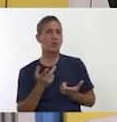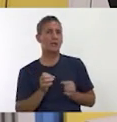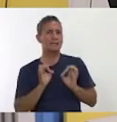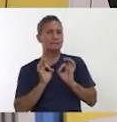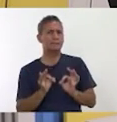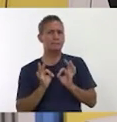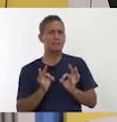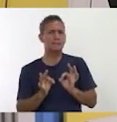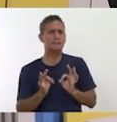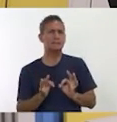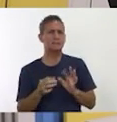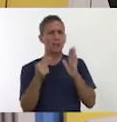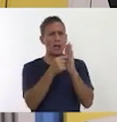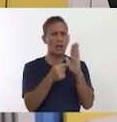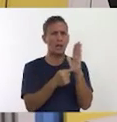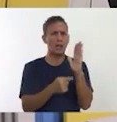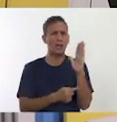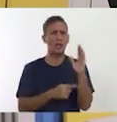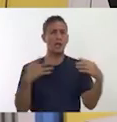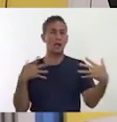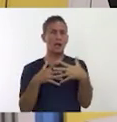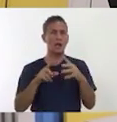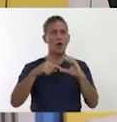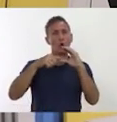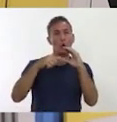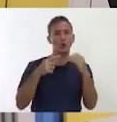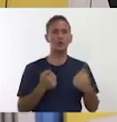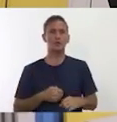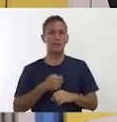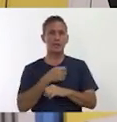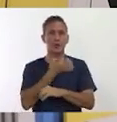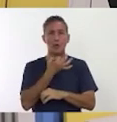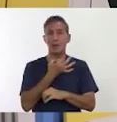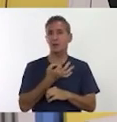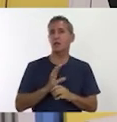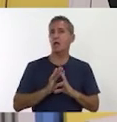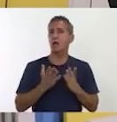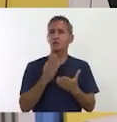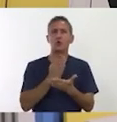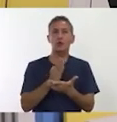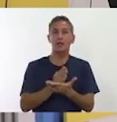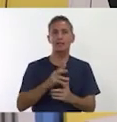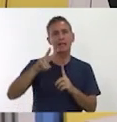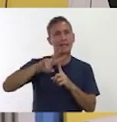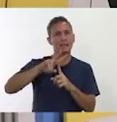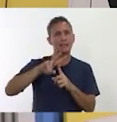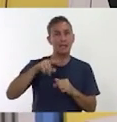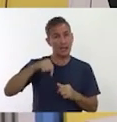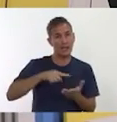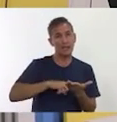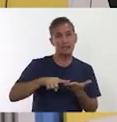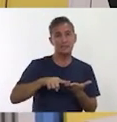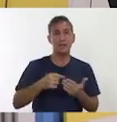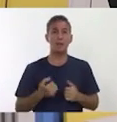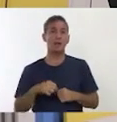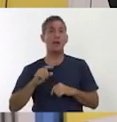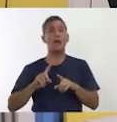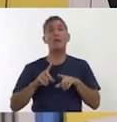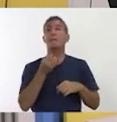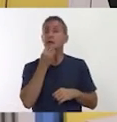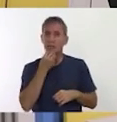precisiones sobre los contenidos que hemos impartido en todas estas clases televisadas en esta semana, para